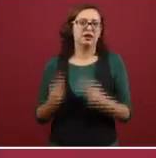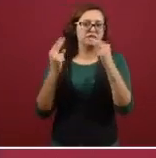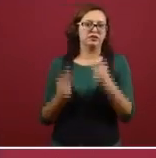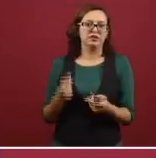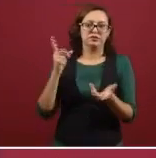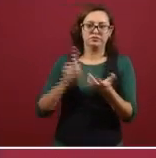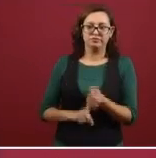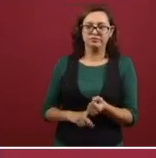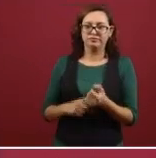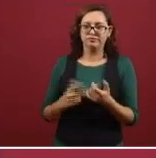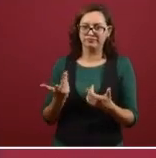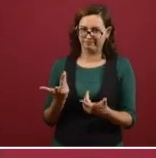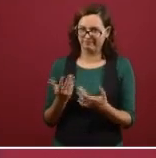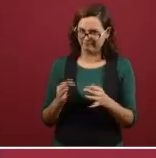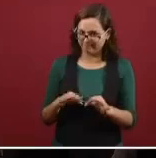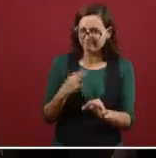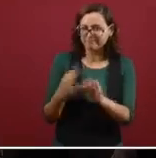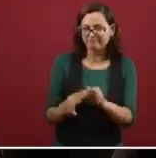me voy,